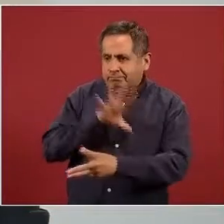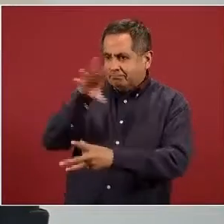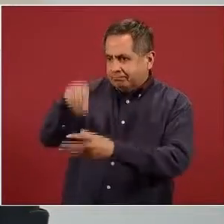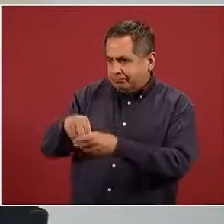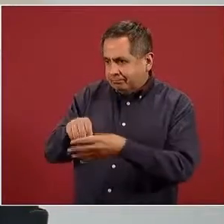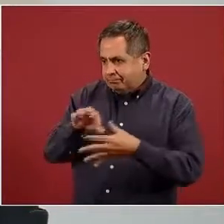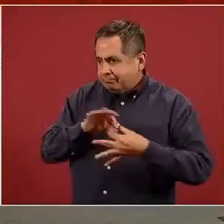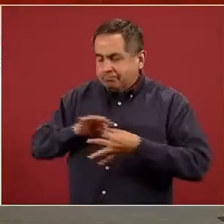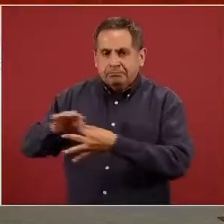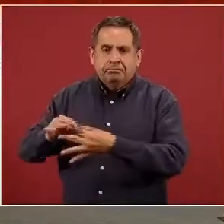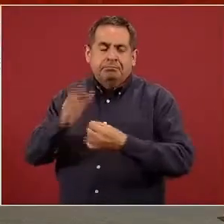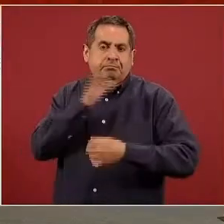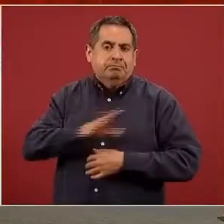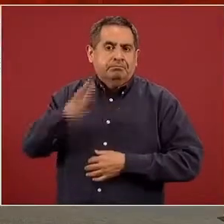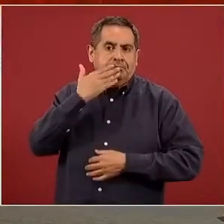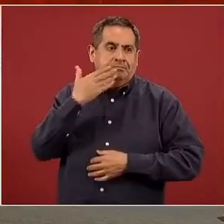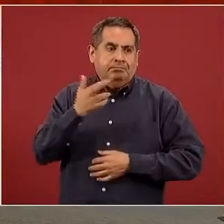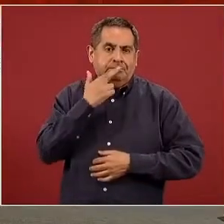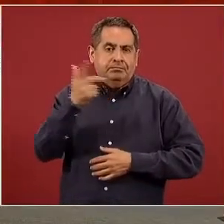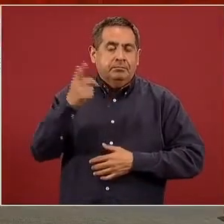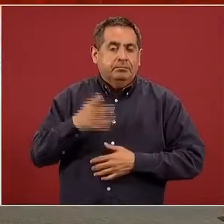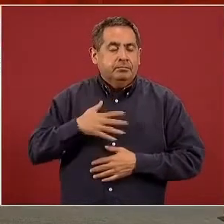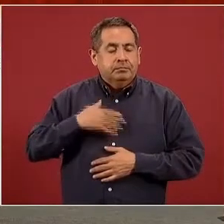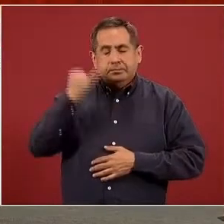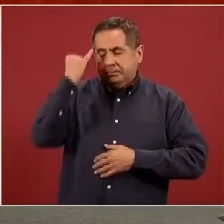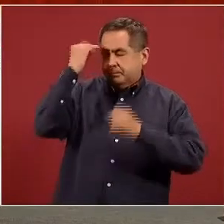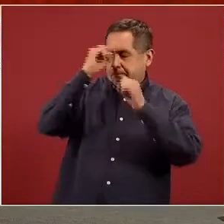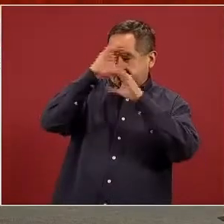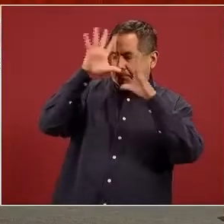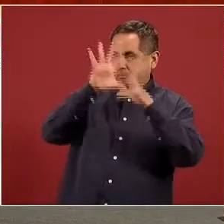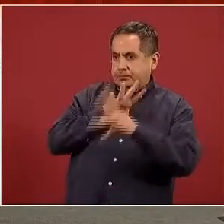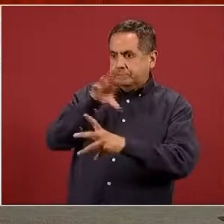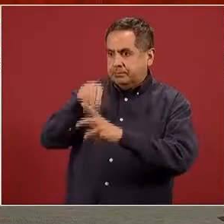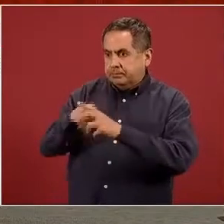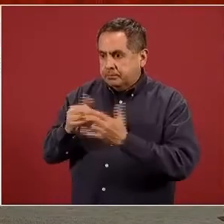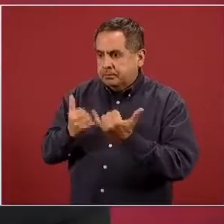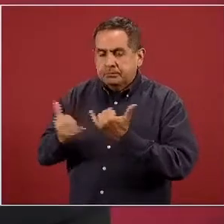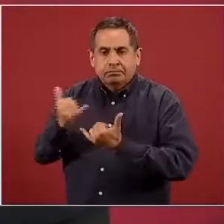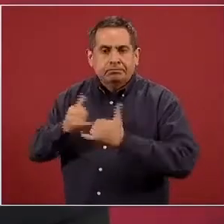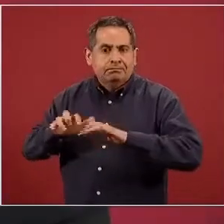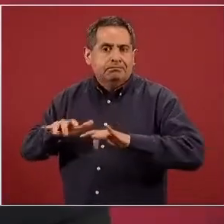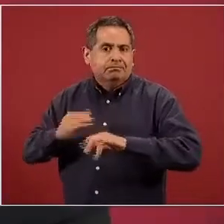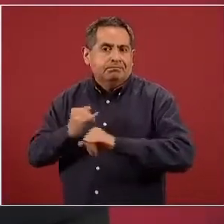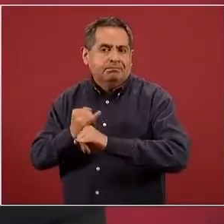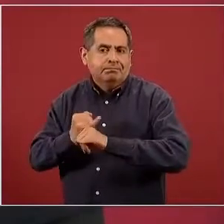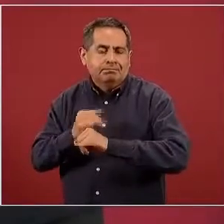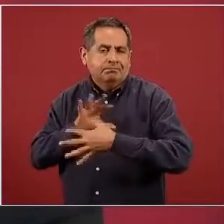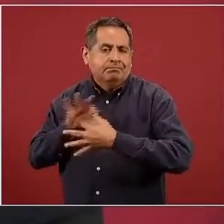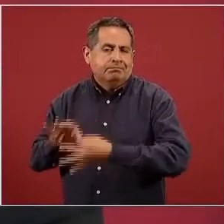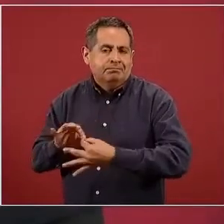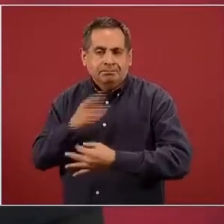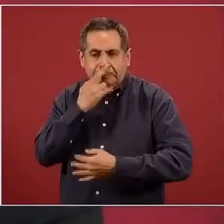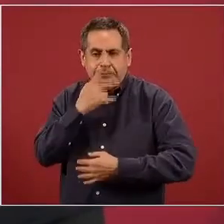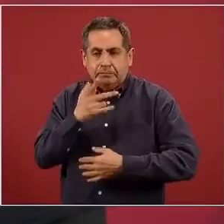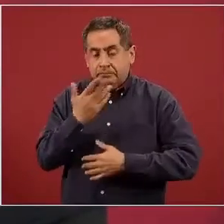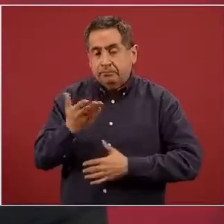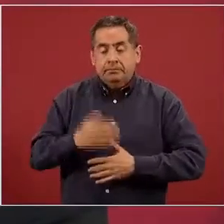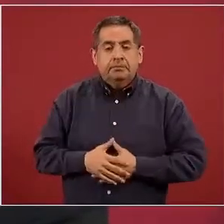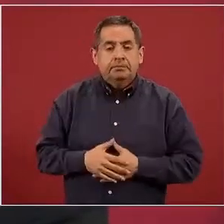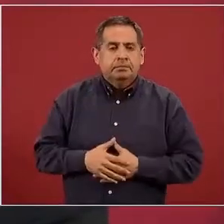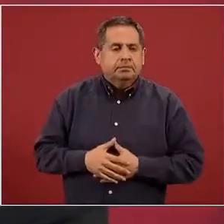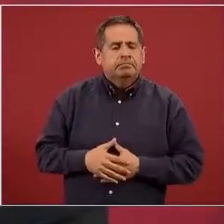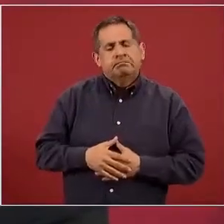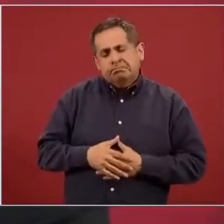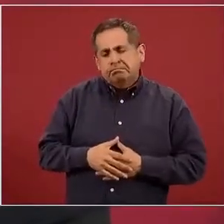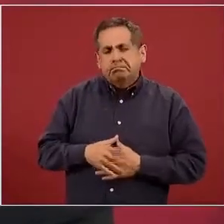y épico, de lo que nuestra imaginación nos pueda dar. Finalmente, habrá